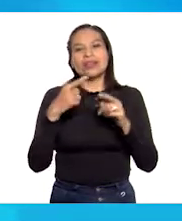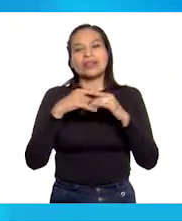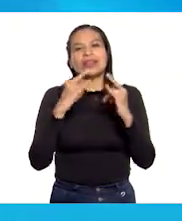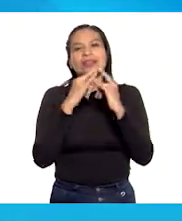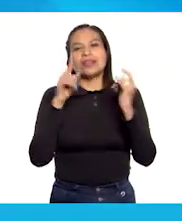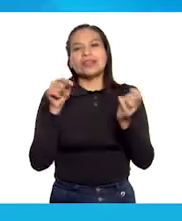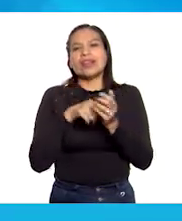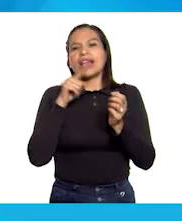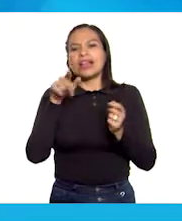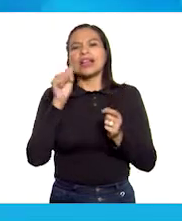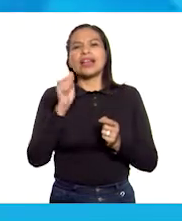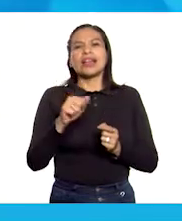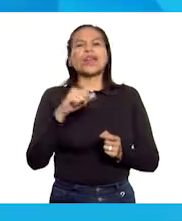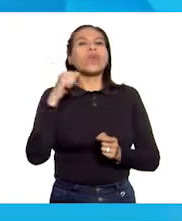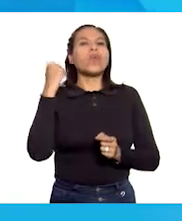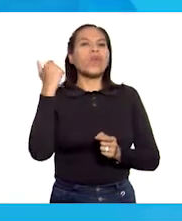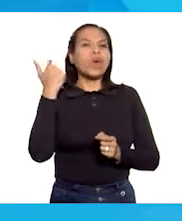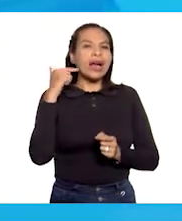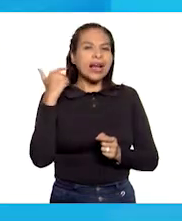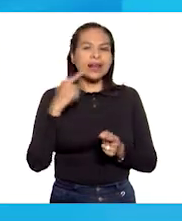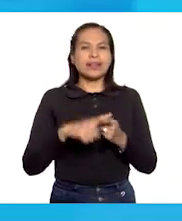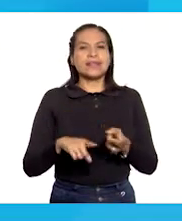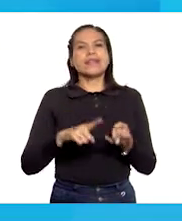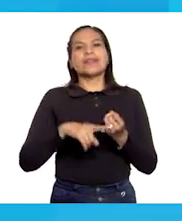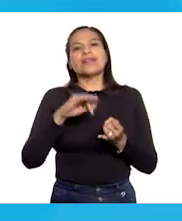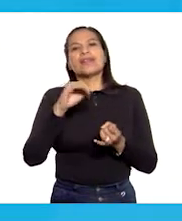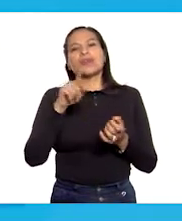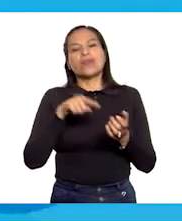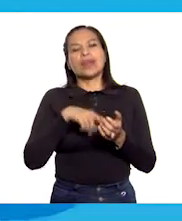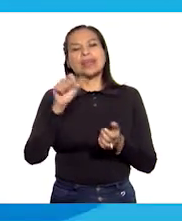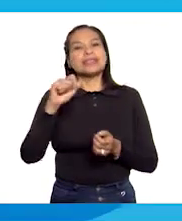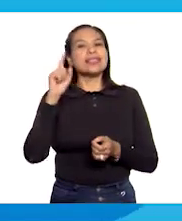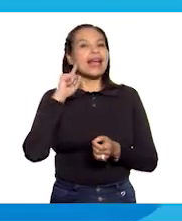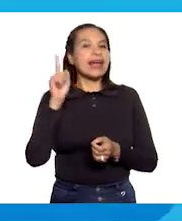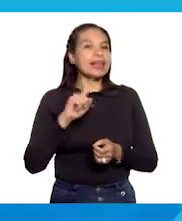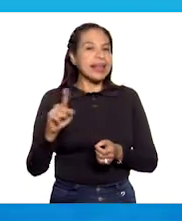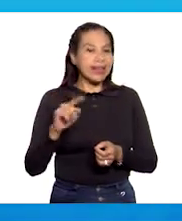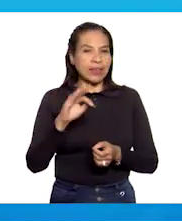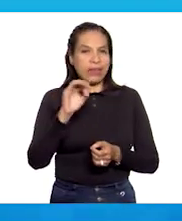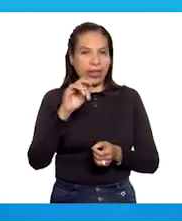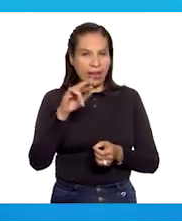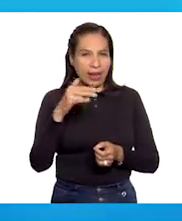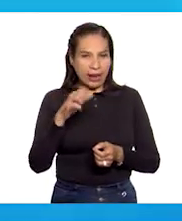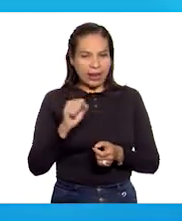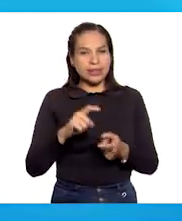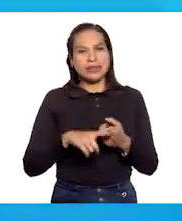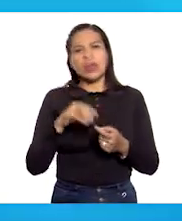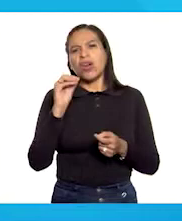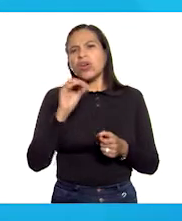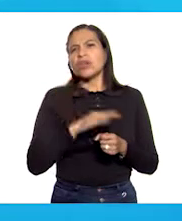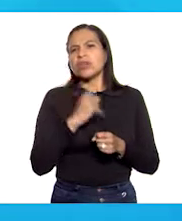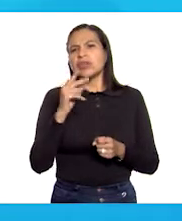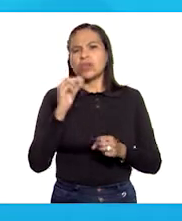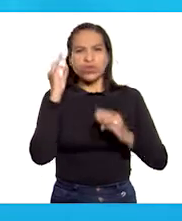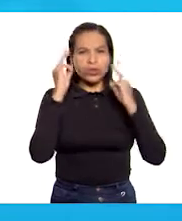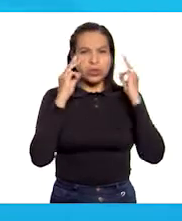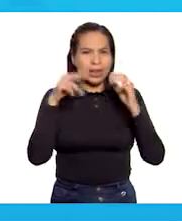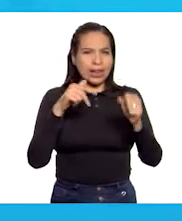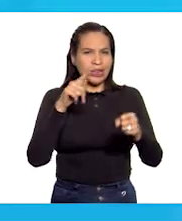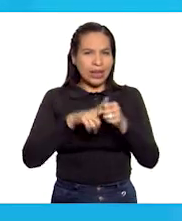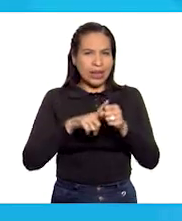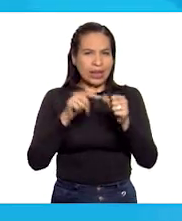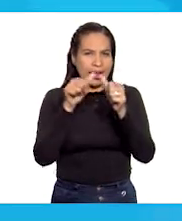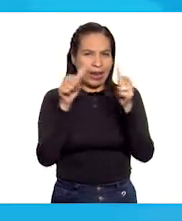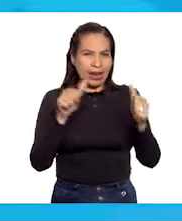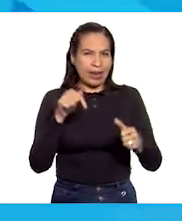de Guadalajara, el Felgueres, que está en Zacatecas, ajá. O, ¿por qué no?, al Museo Nacional de